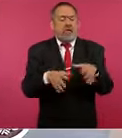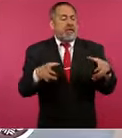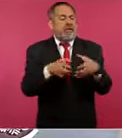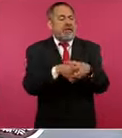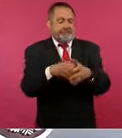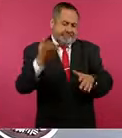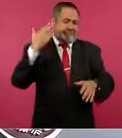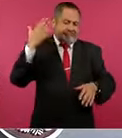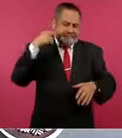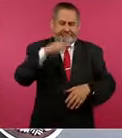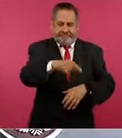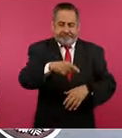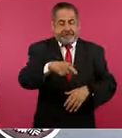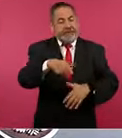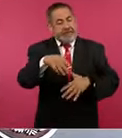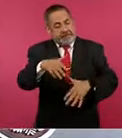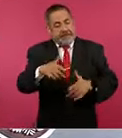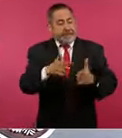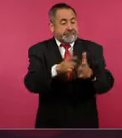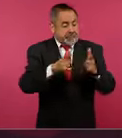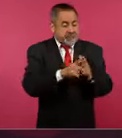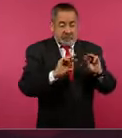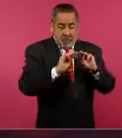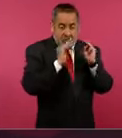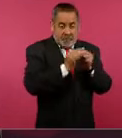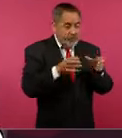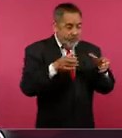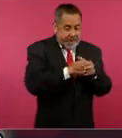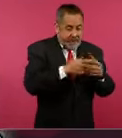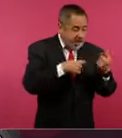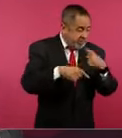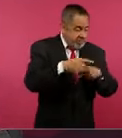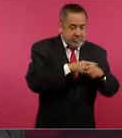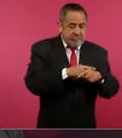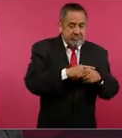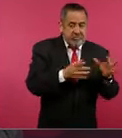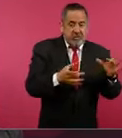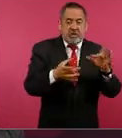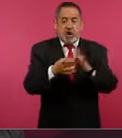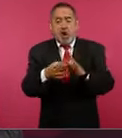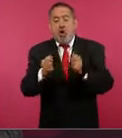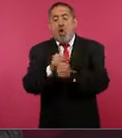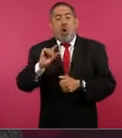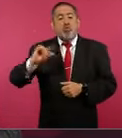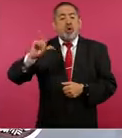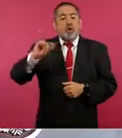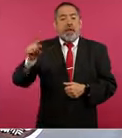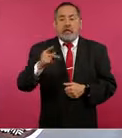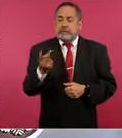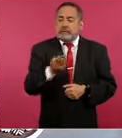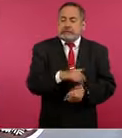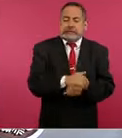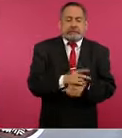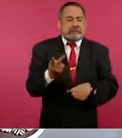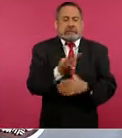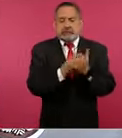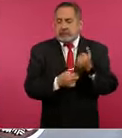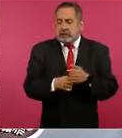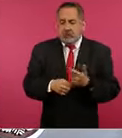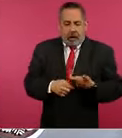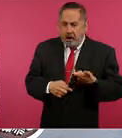los grupos de la delincuencia se vinculan a las autoridades, tratan de cooptar